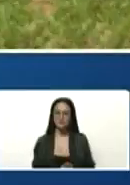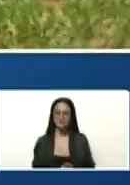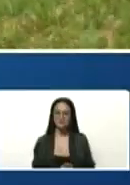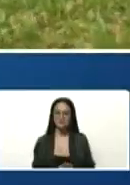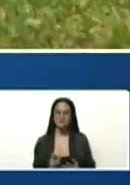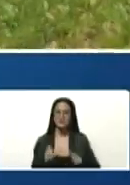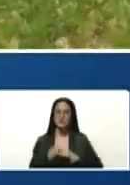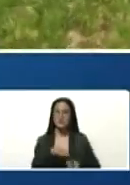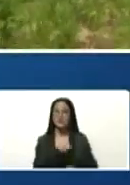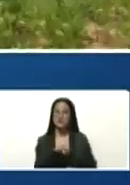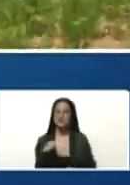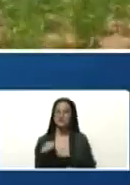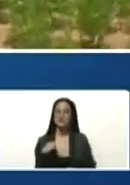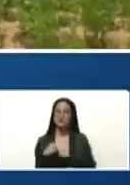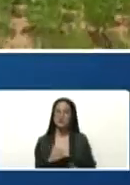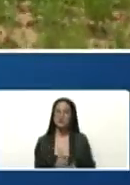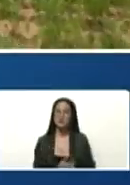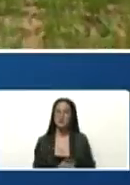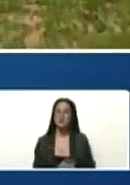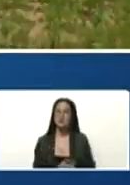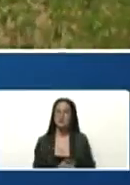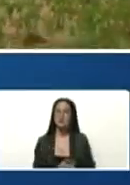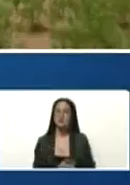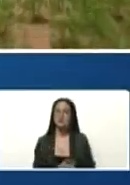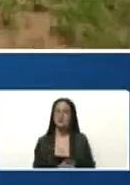solo, no integré ninguna comisión.